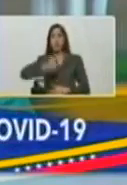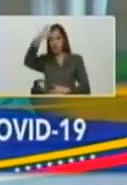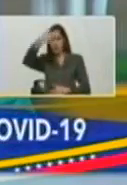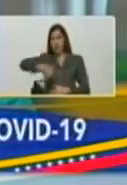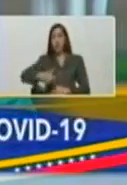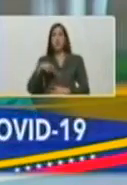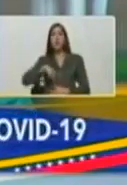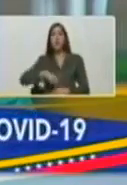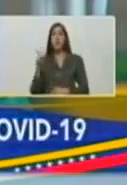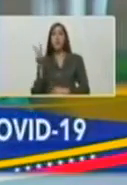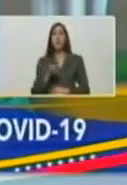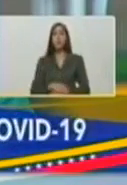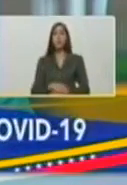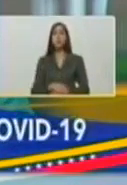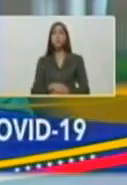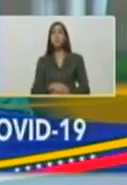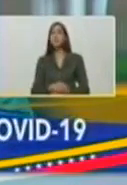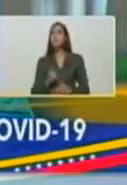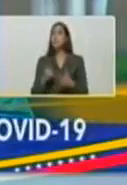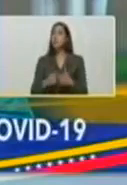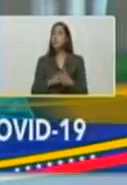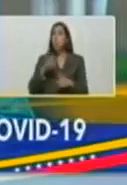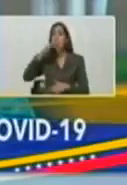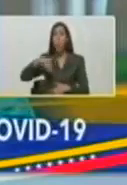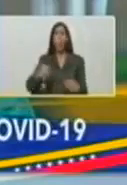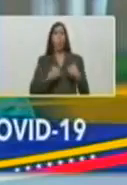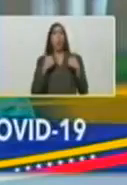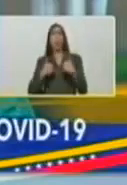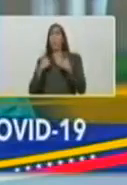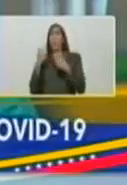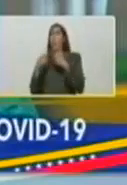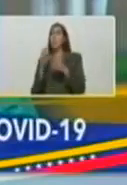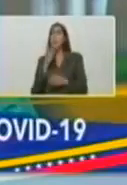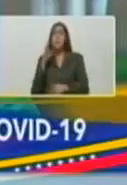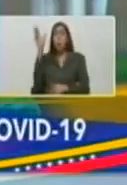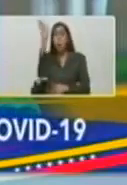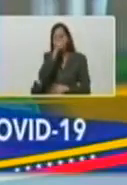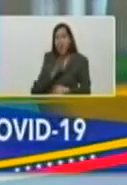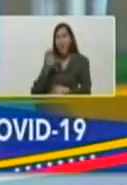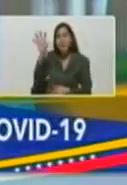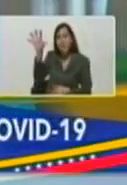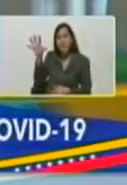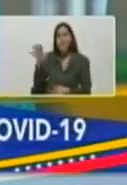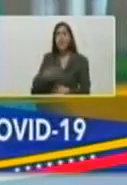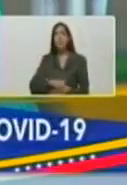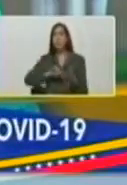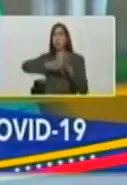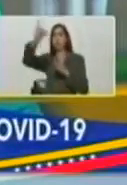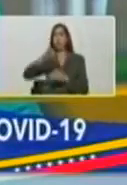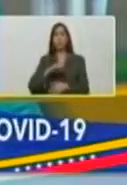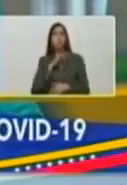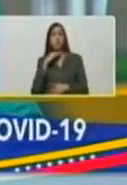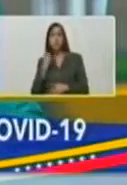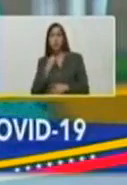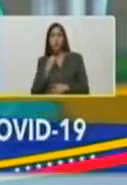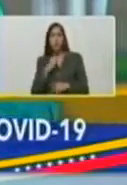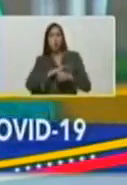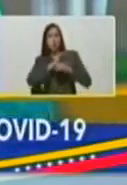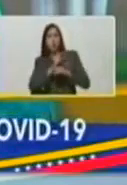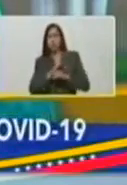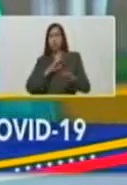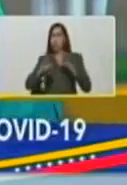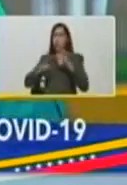de Venezuela, Venezuela hubiera tenido que sufrir lo que ha sufrido Brasil o Colombia o más